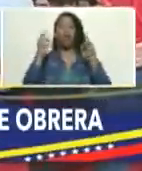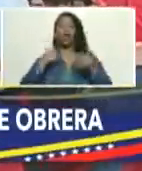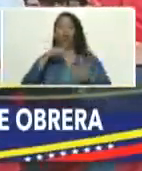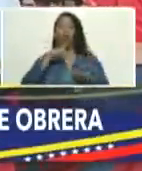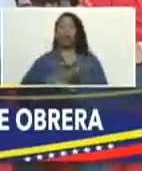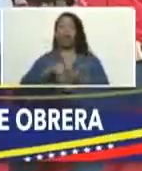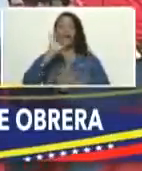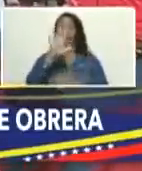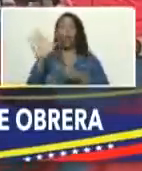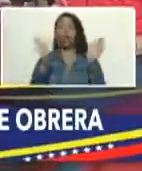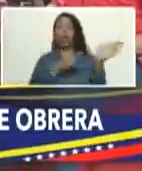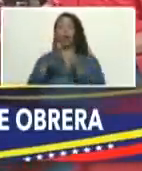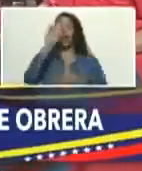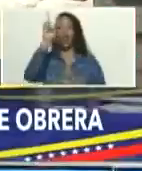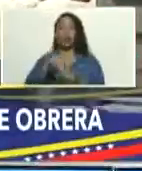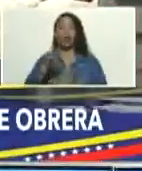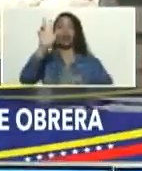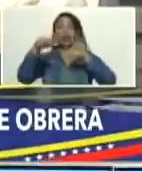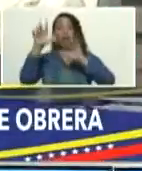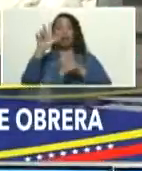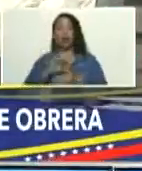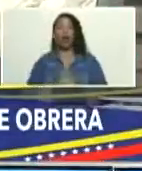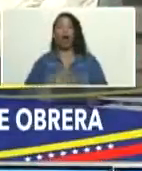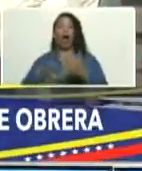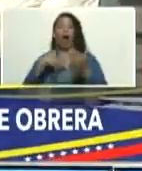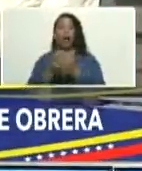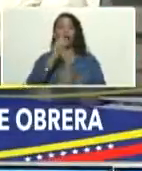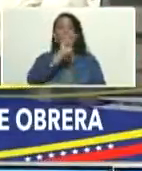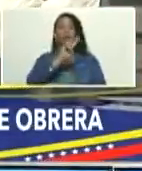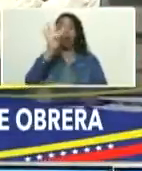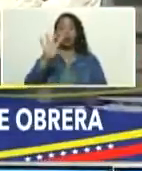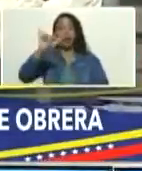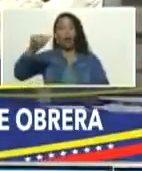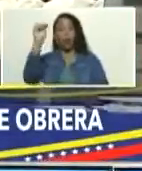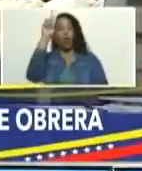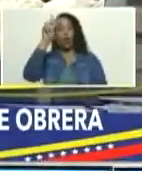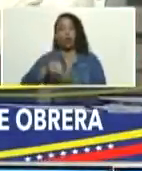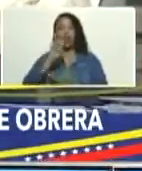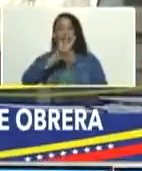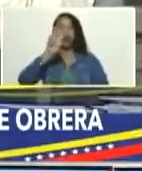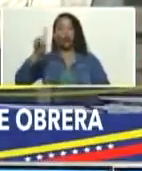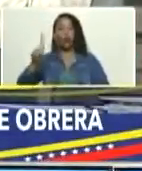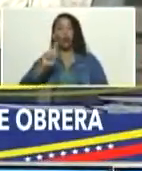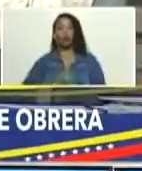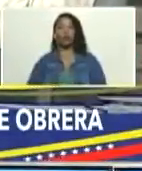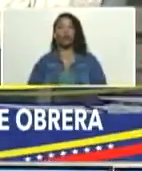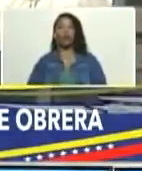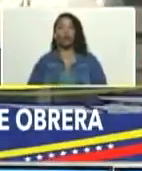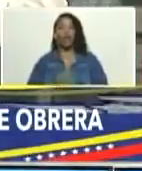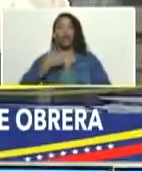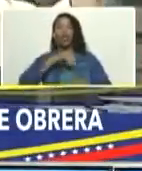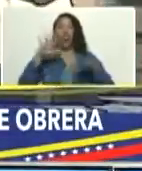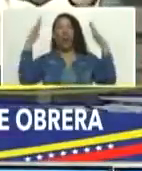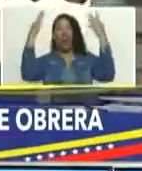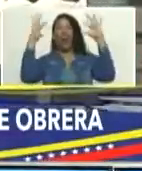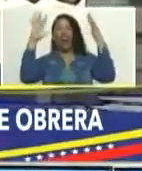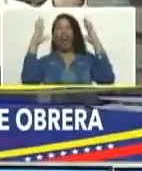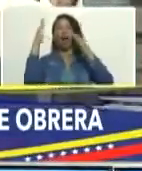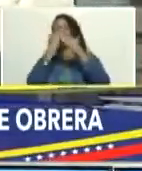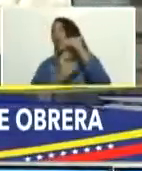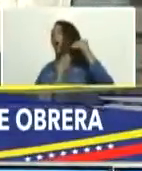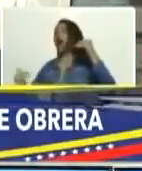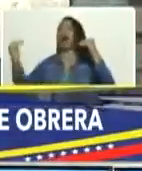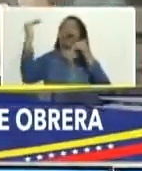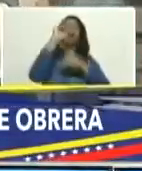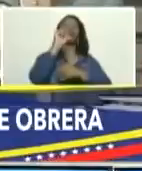el 5 de marzo de 2013 al 24 de junio de 2021, día en que conmemoramos por todo lo alto